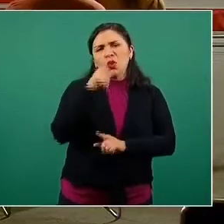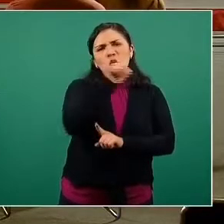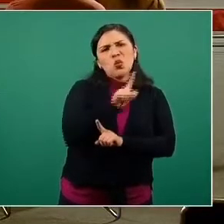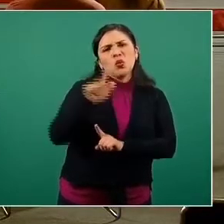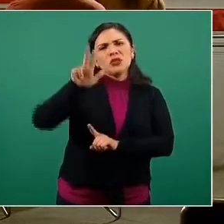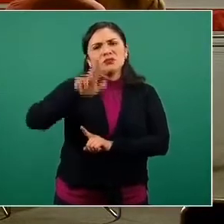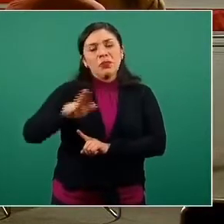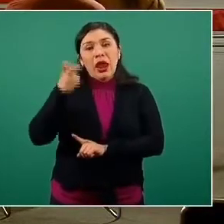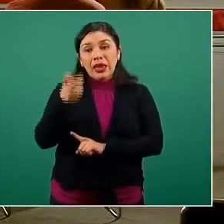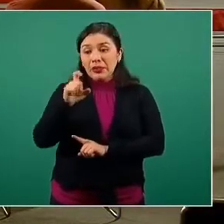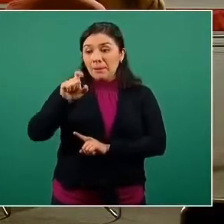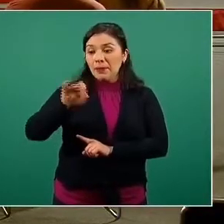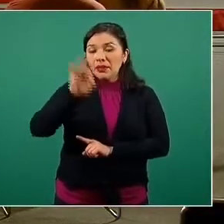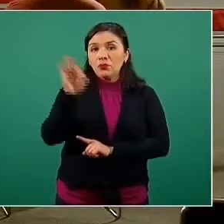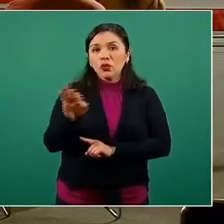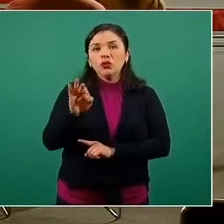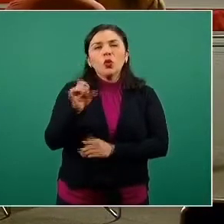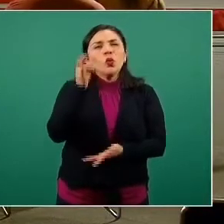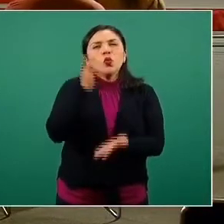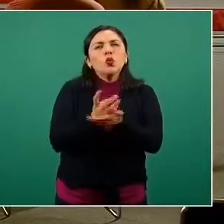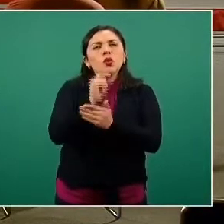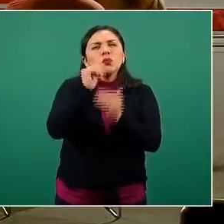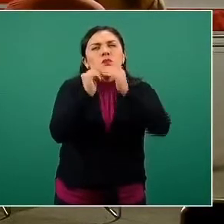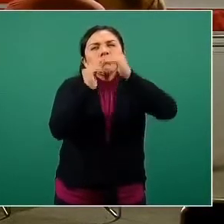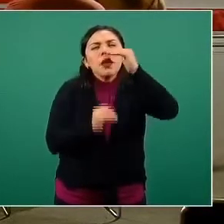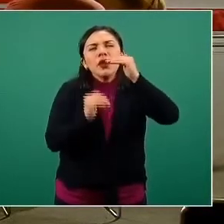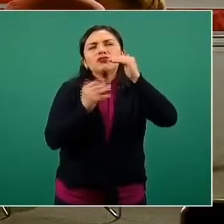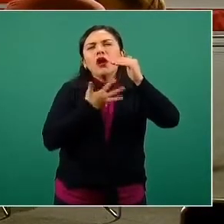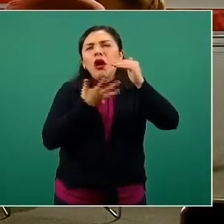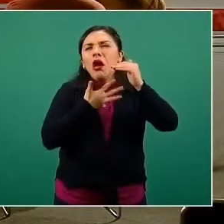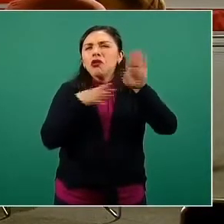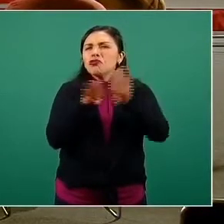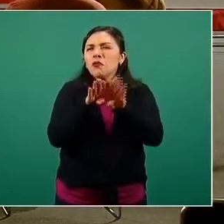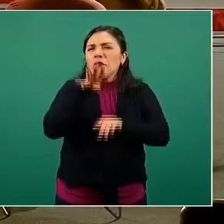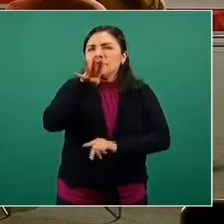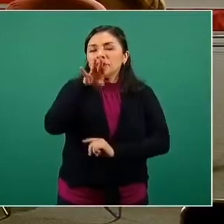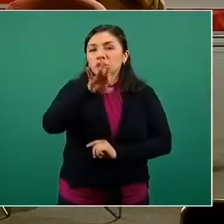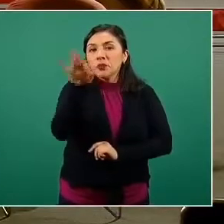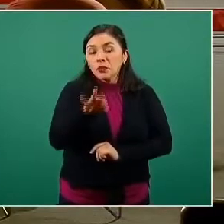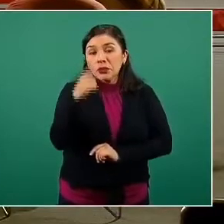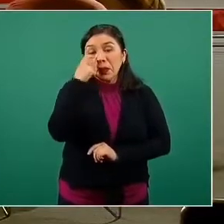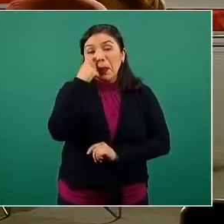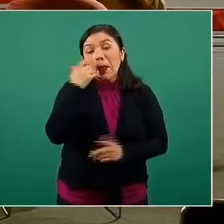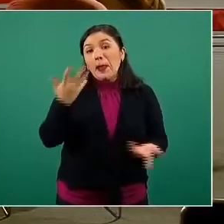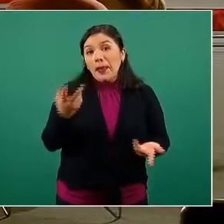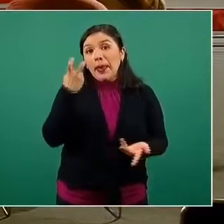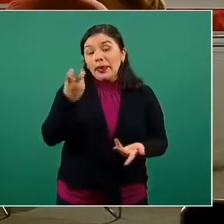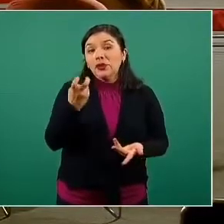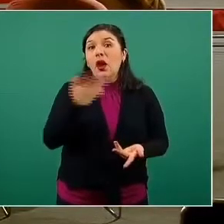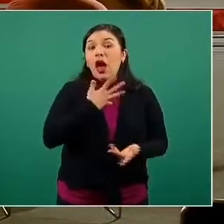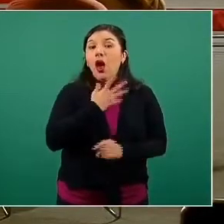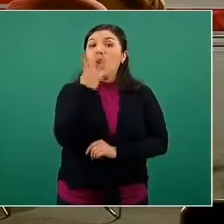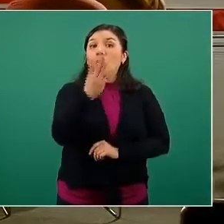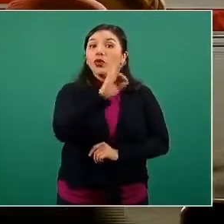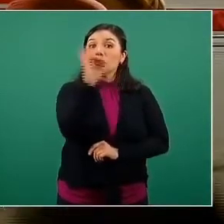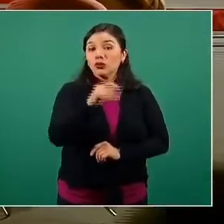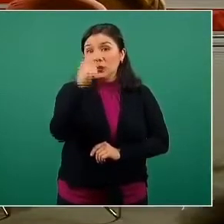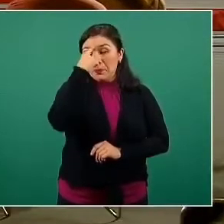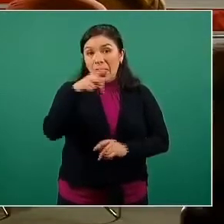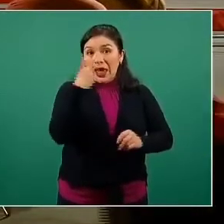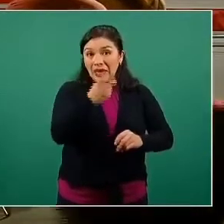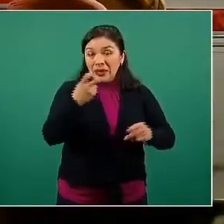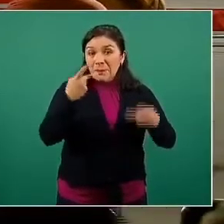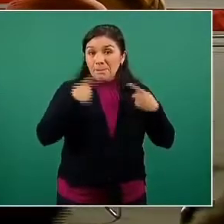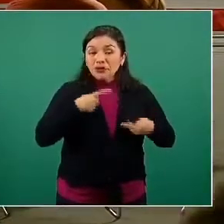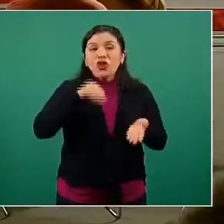esta 20% solo se contrajo a el 19%. Y 4% de los casos son los